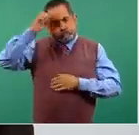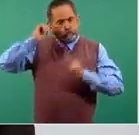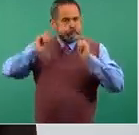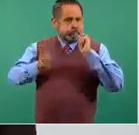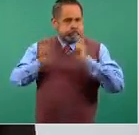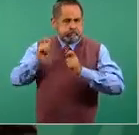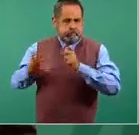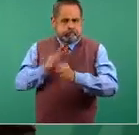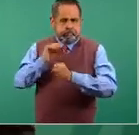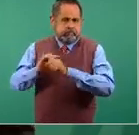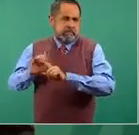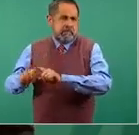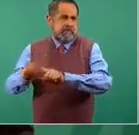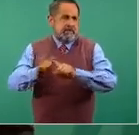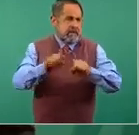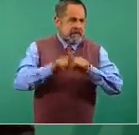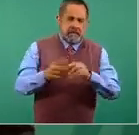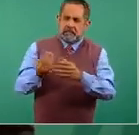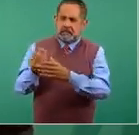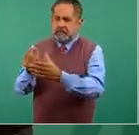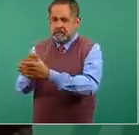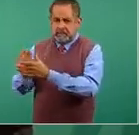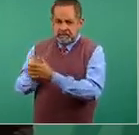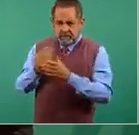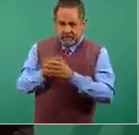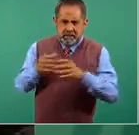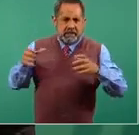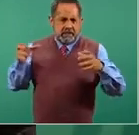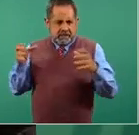especialistas de las diferentes disciplinas